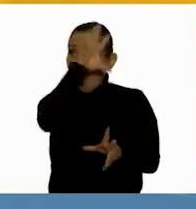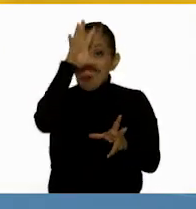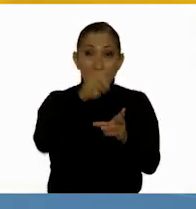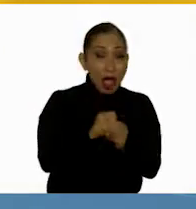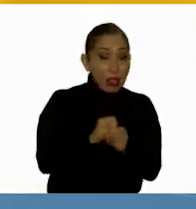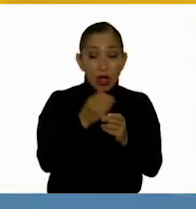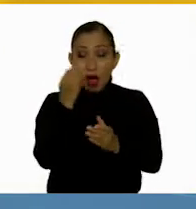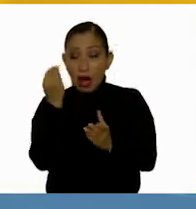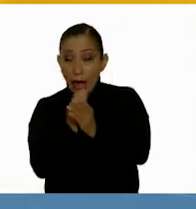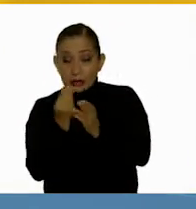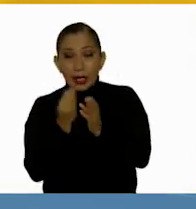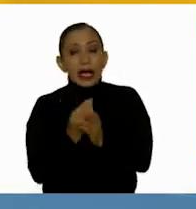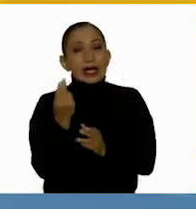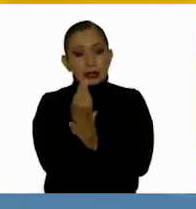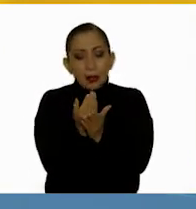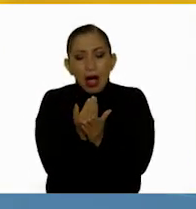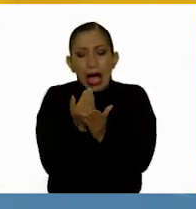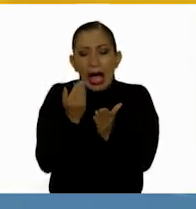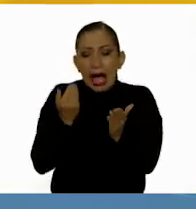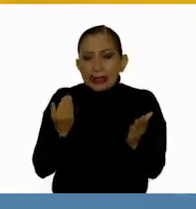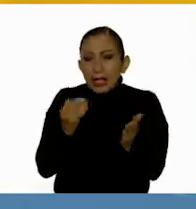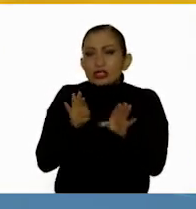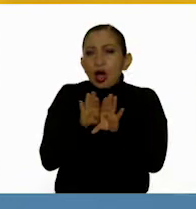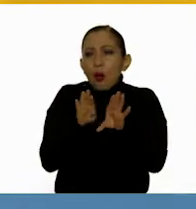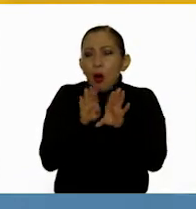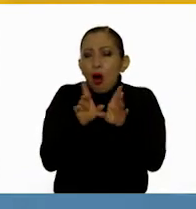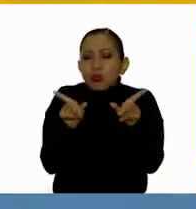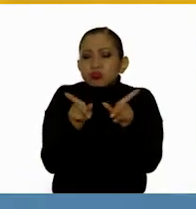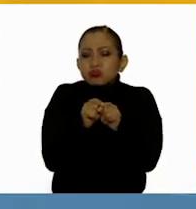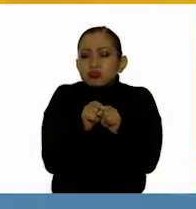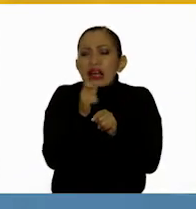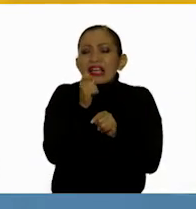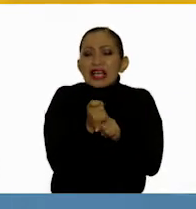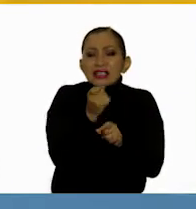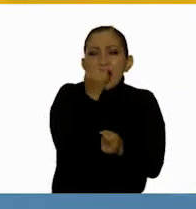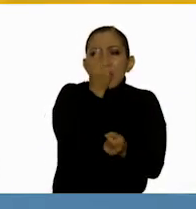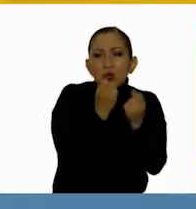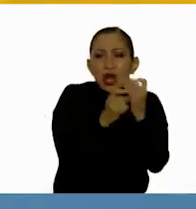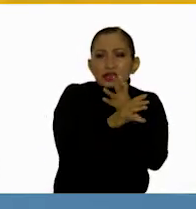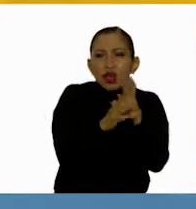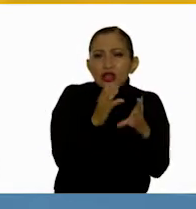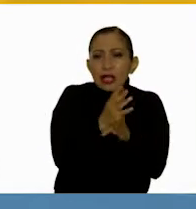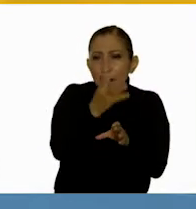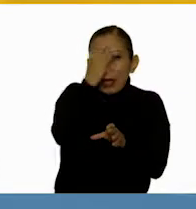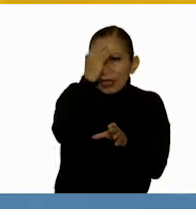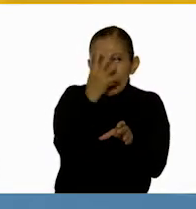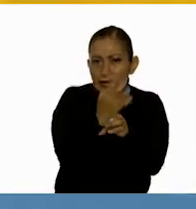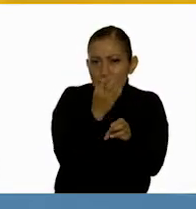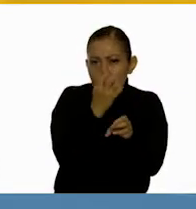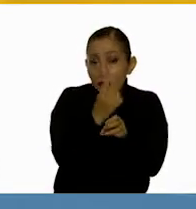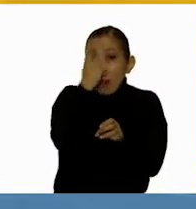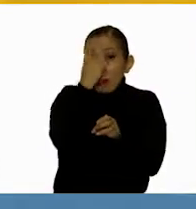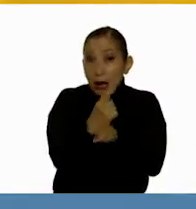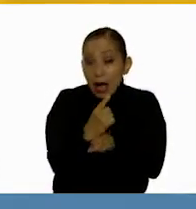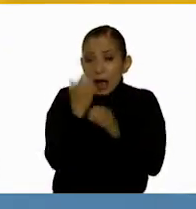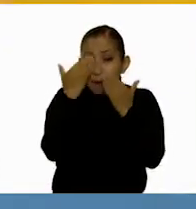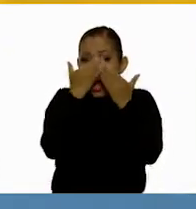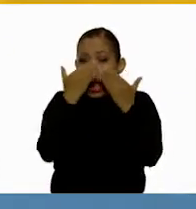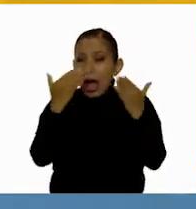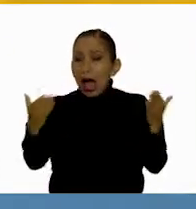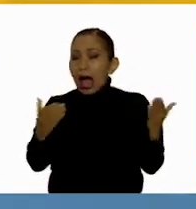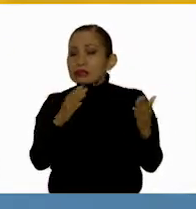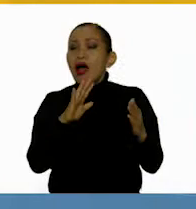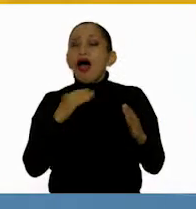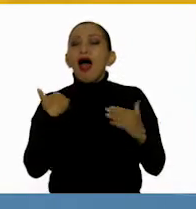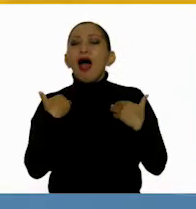nuestras clases, es necesario que demos un breve recorrido por algunos de los aprendizajes de quinto grado, con la finalidad de tener un panorama general